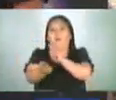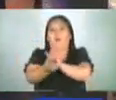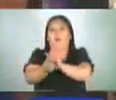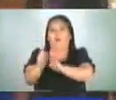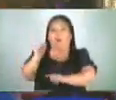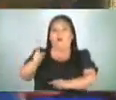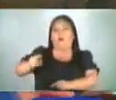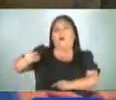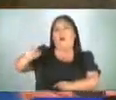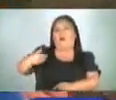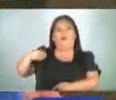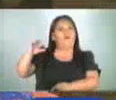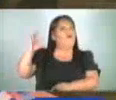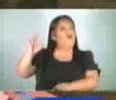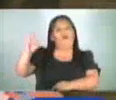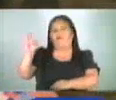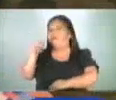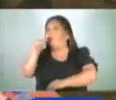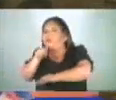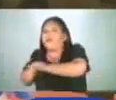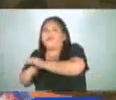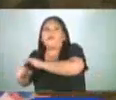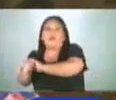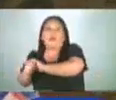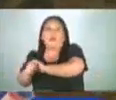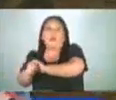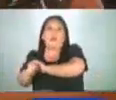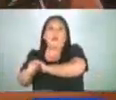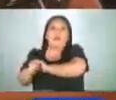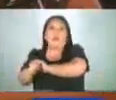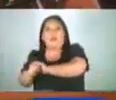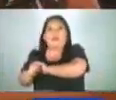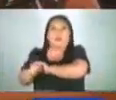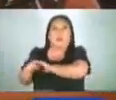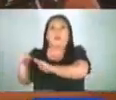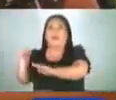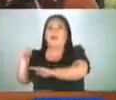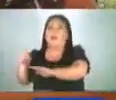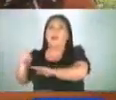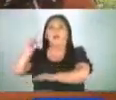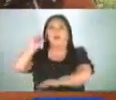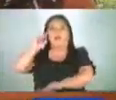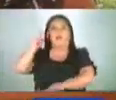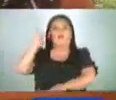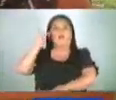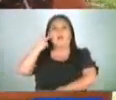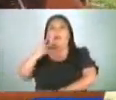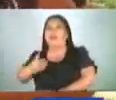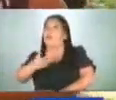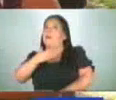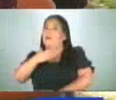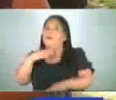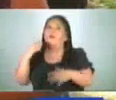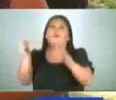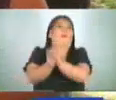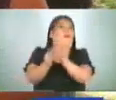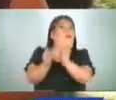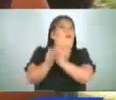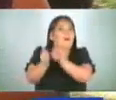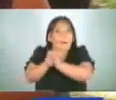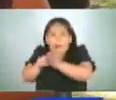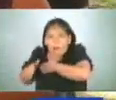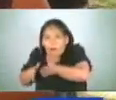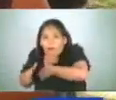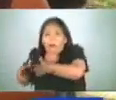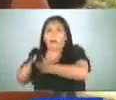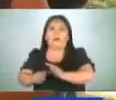año ha salido del país. Inmigrar de forma irregular implica enfrentarse a una serie de peligros, por lo que la